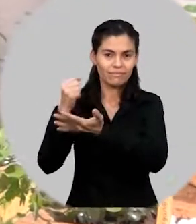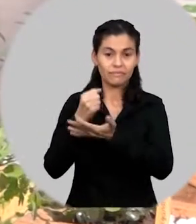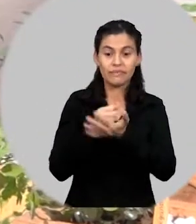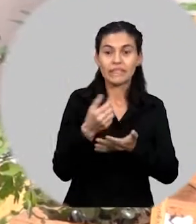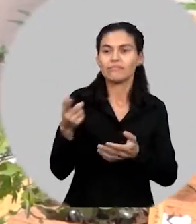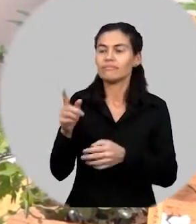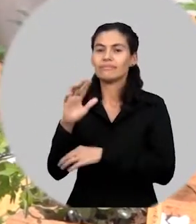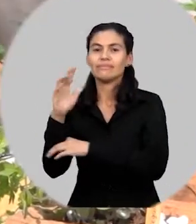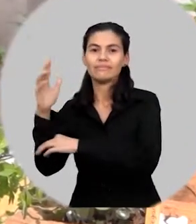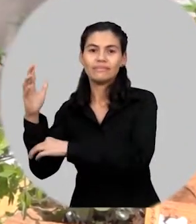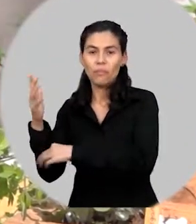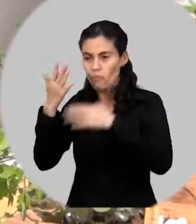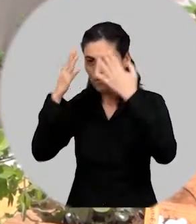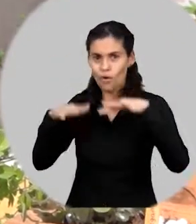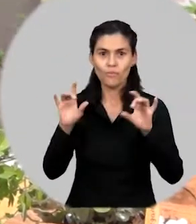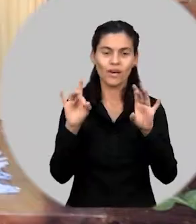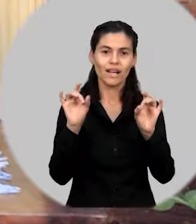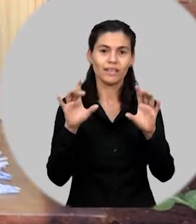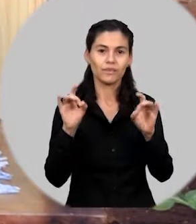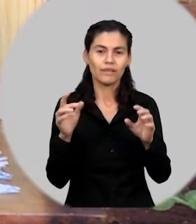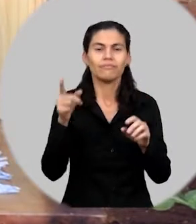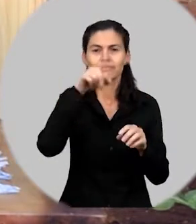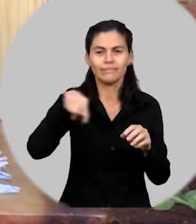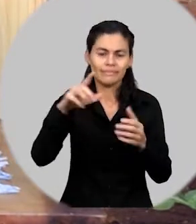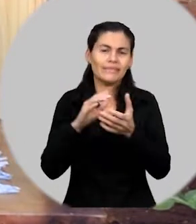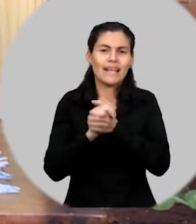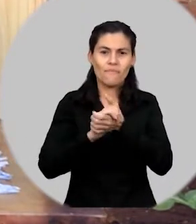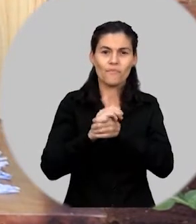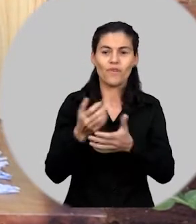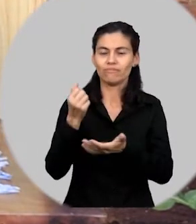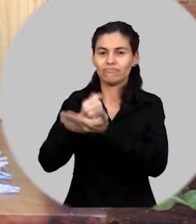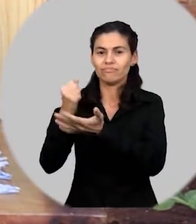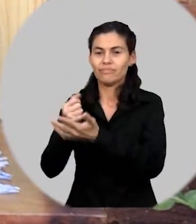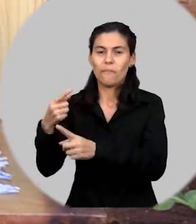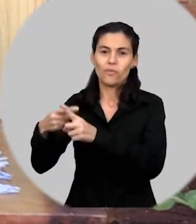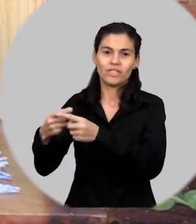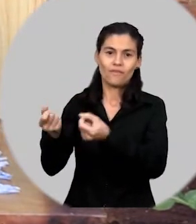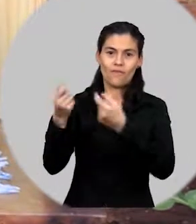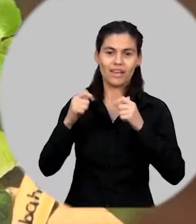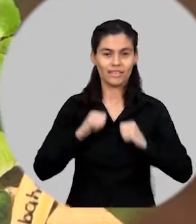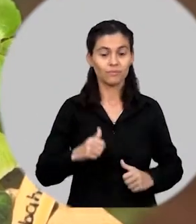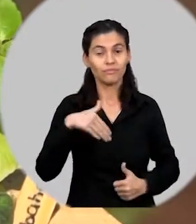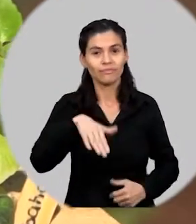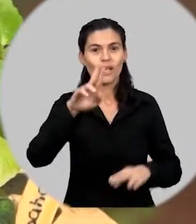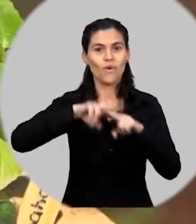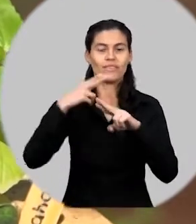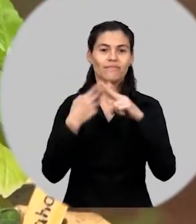hierbas medicinales y aprovechen todos sus beneficios. Nos vemos hasta la próxima.